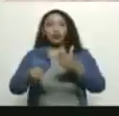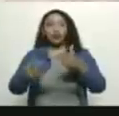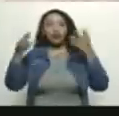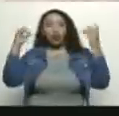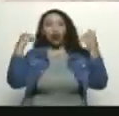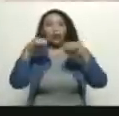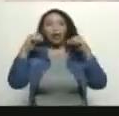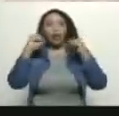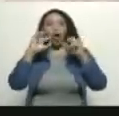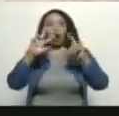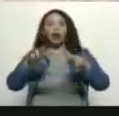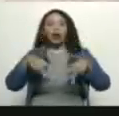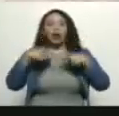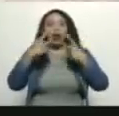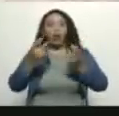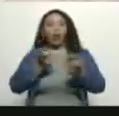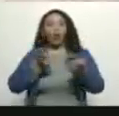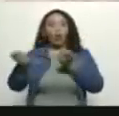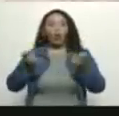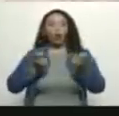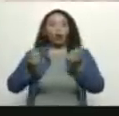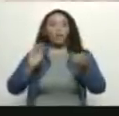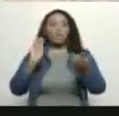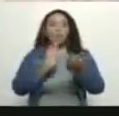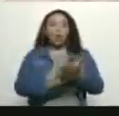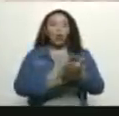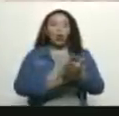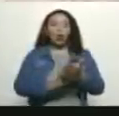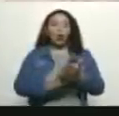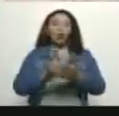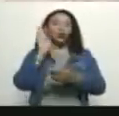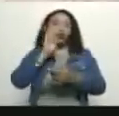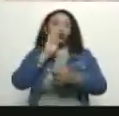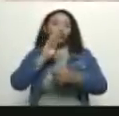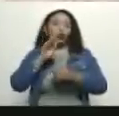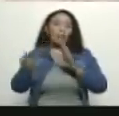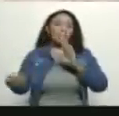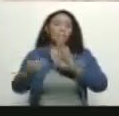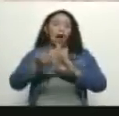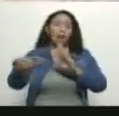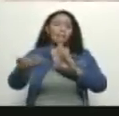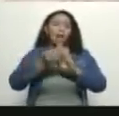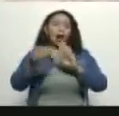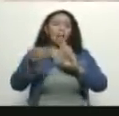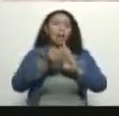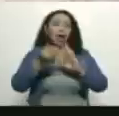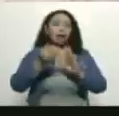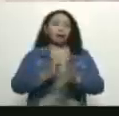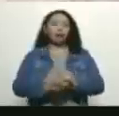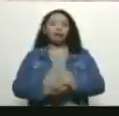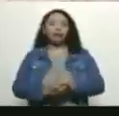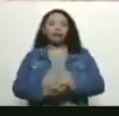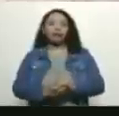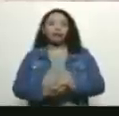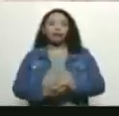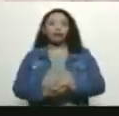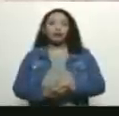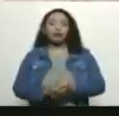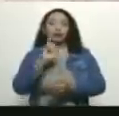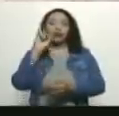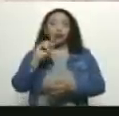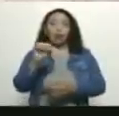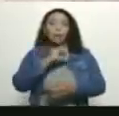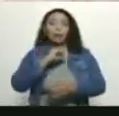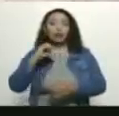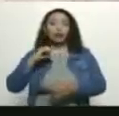práctica neocolonial de la aplicación de las criminales medidas coercitivas unilaterales, incluidas las